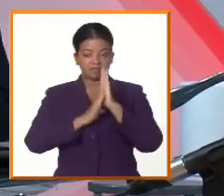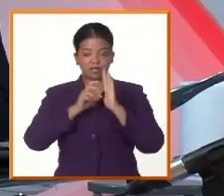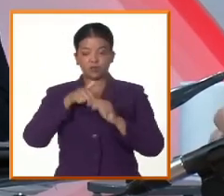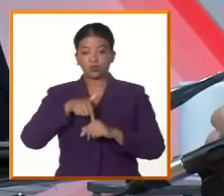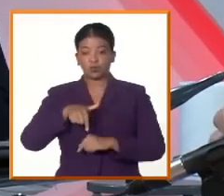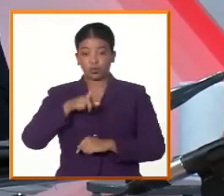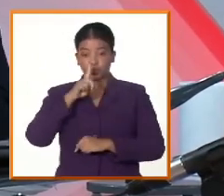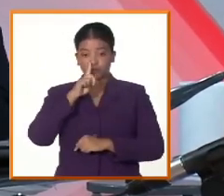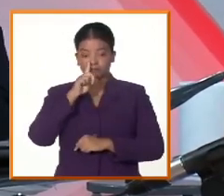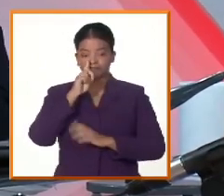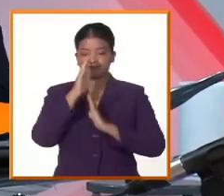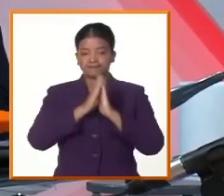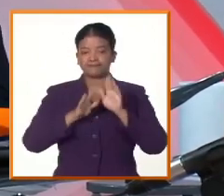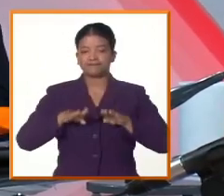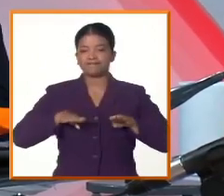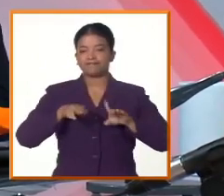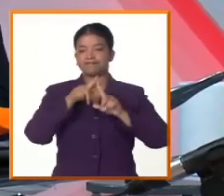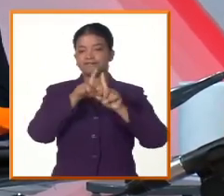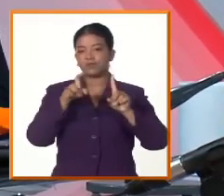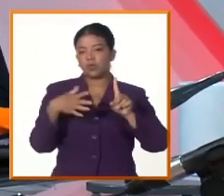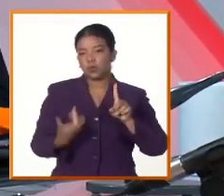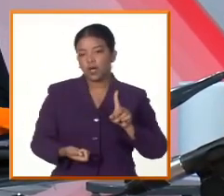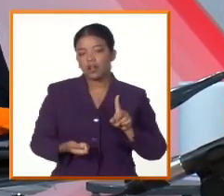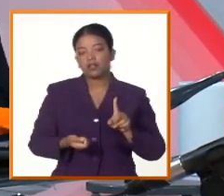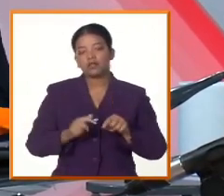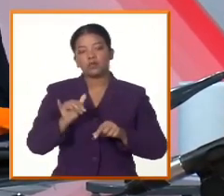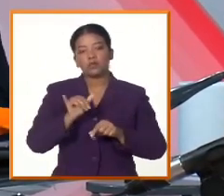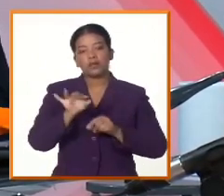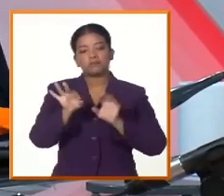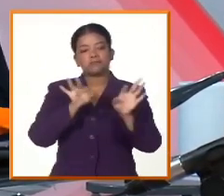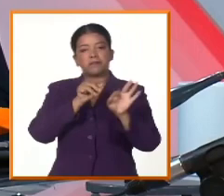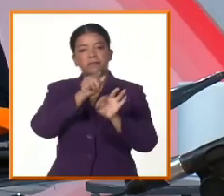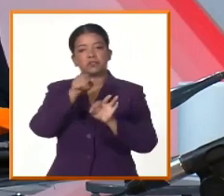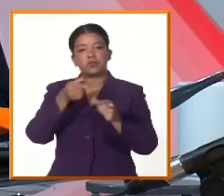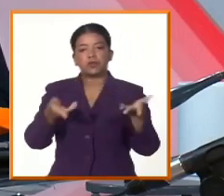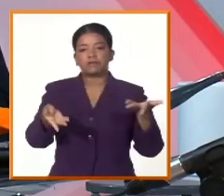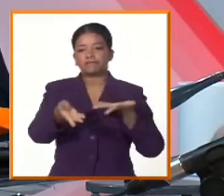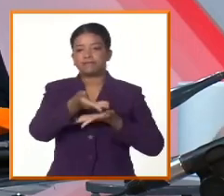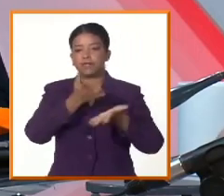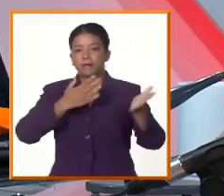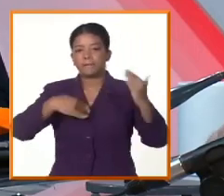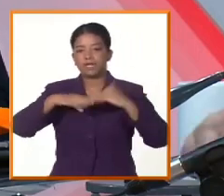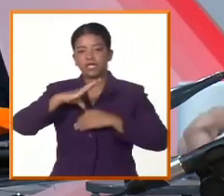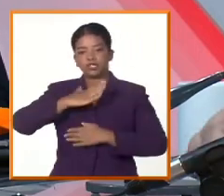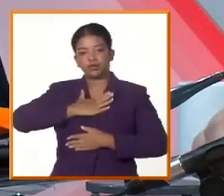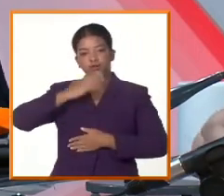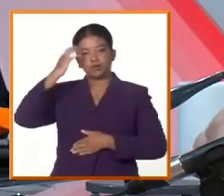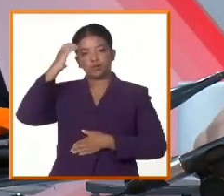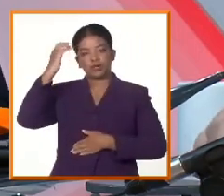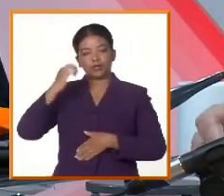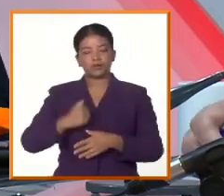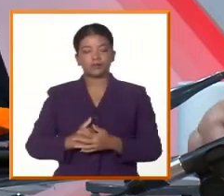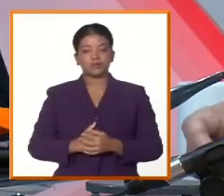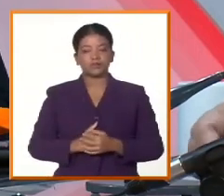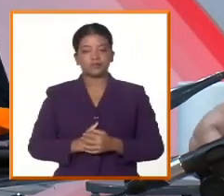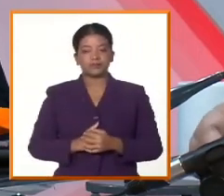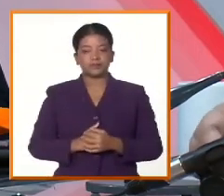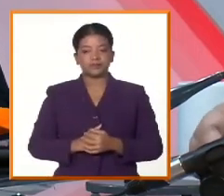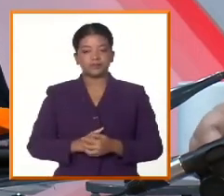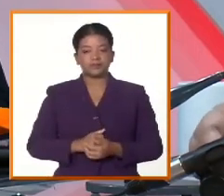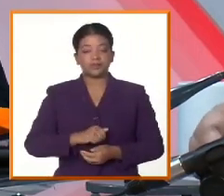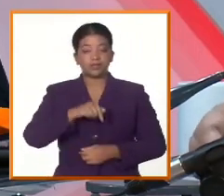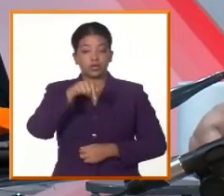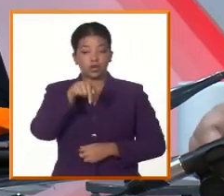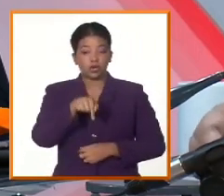mesa redonda se dedica a intercambiar con uno de los ministros de nuestro gobierno tengo placer de que esta tarde